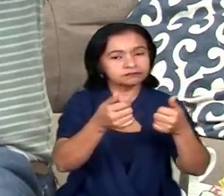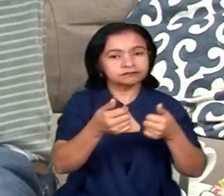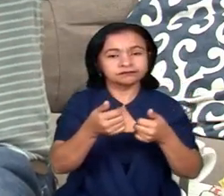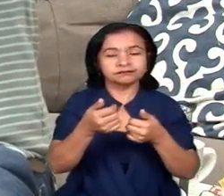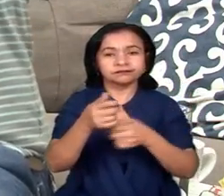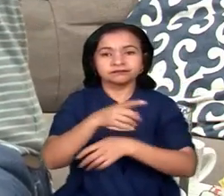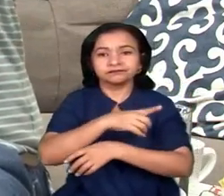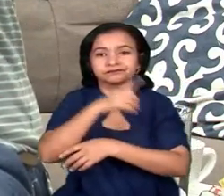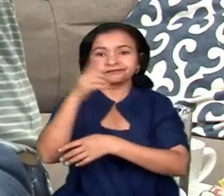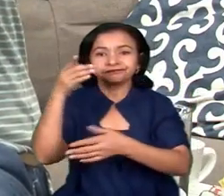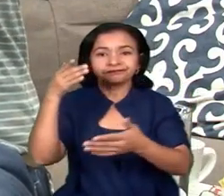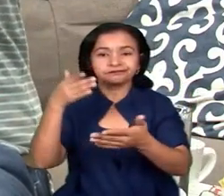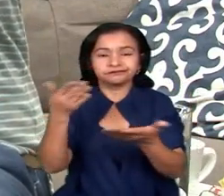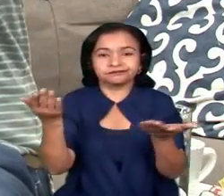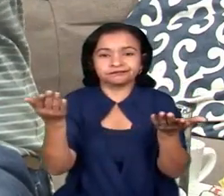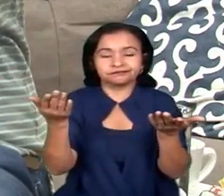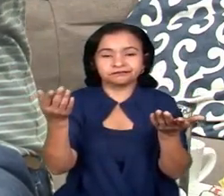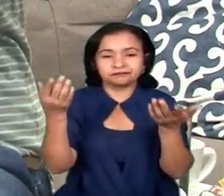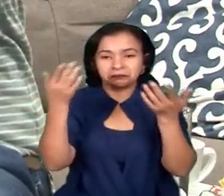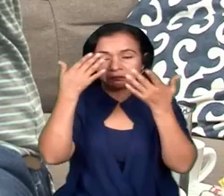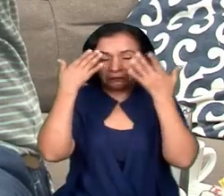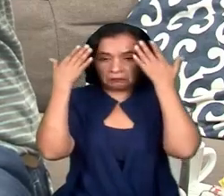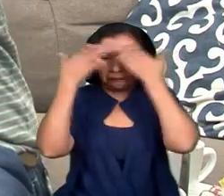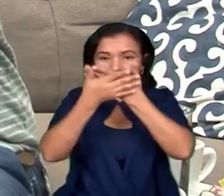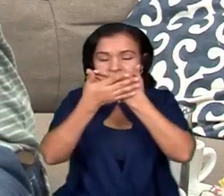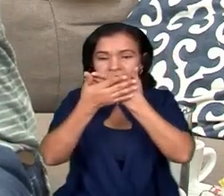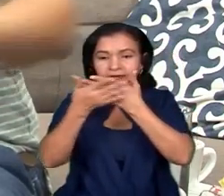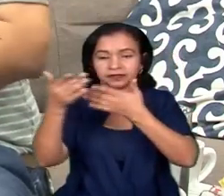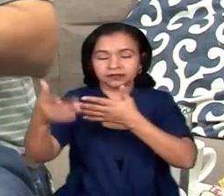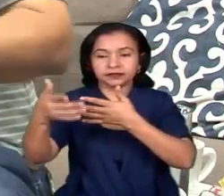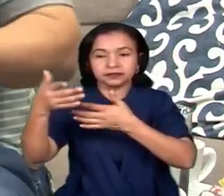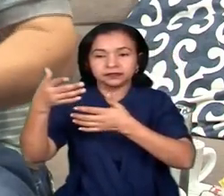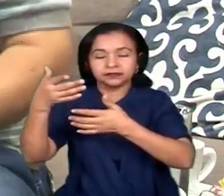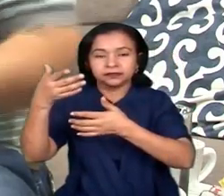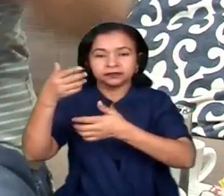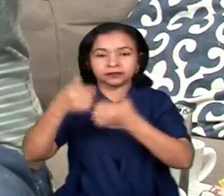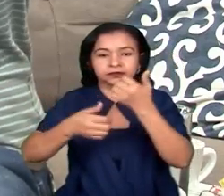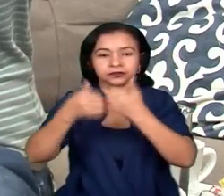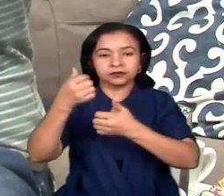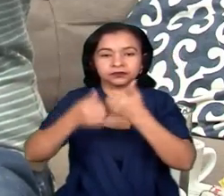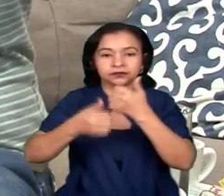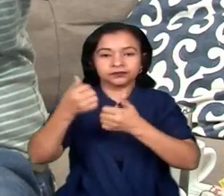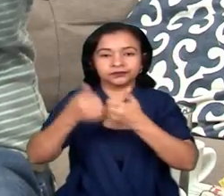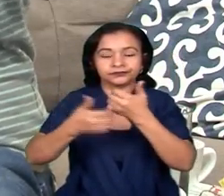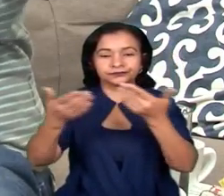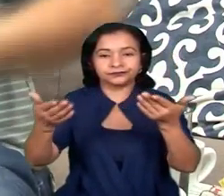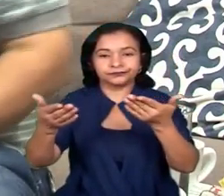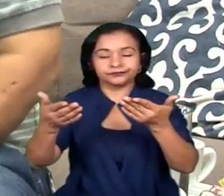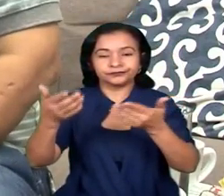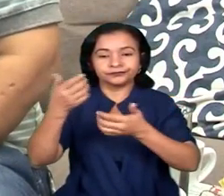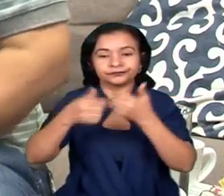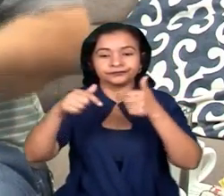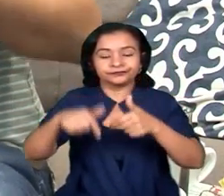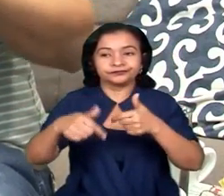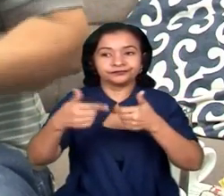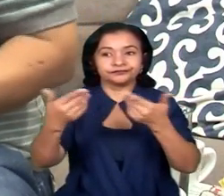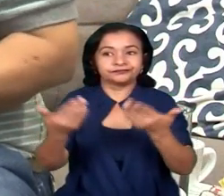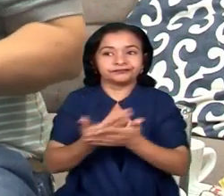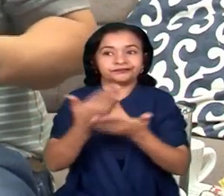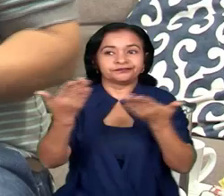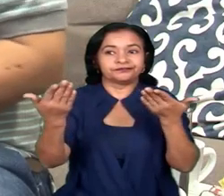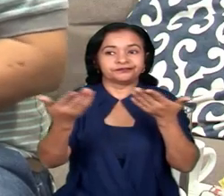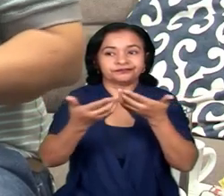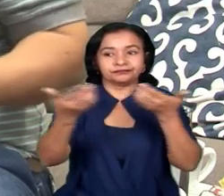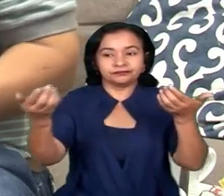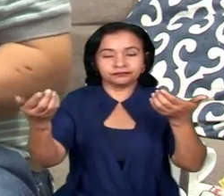excelente, hasta el día que quién sabe quién les nubló la mente y se metieron en una situación que los tiene en el problema que están, digamos que